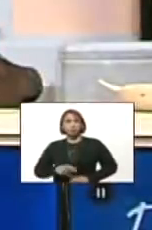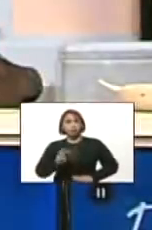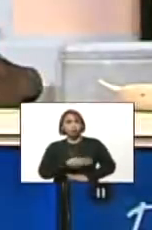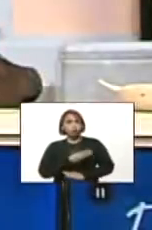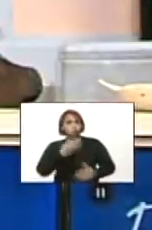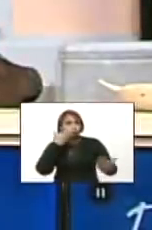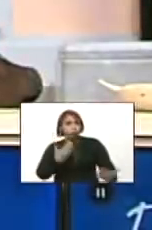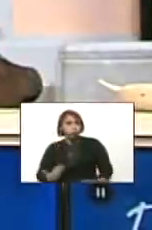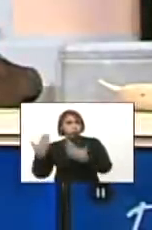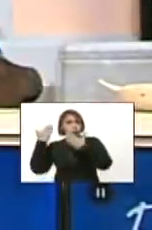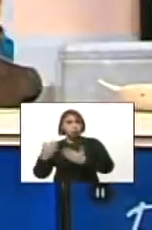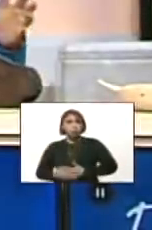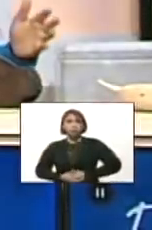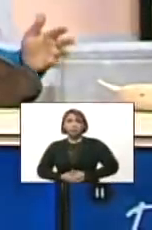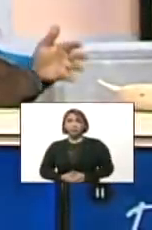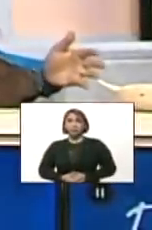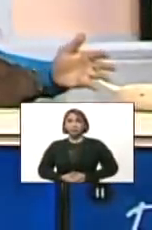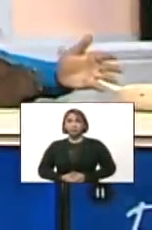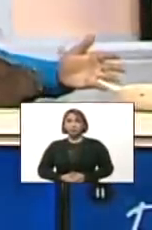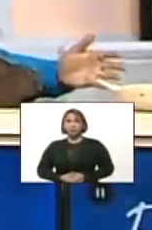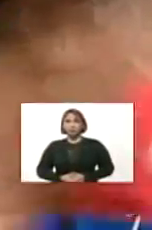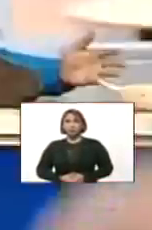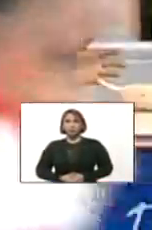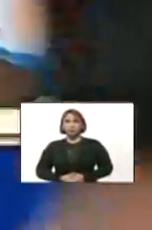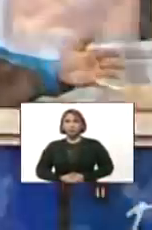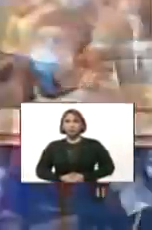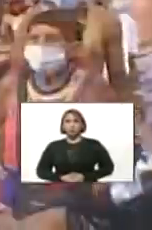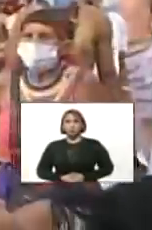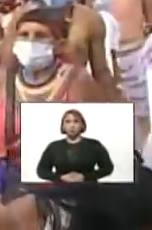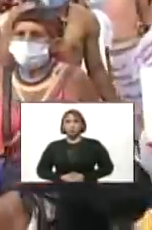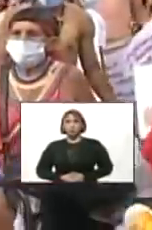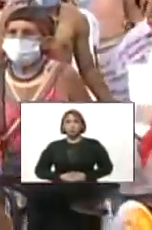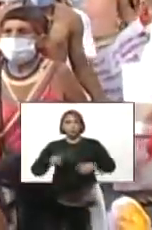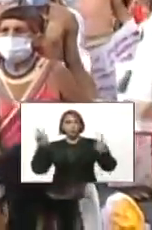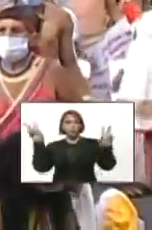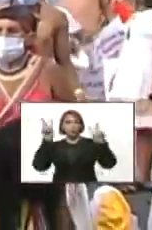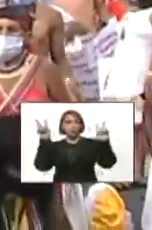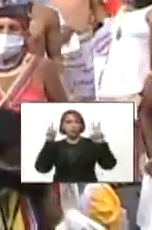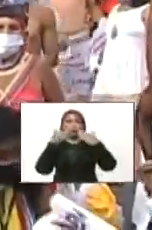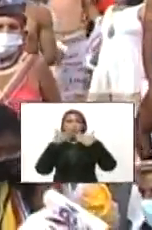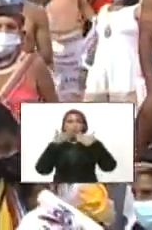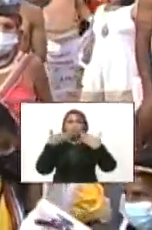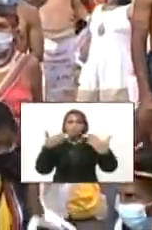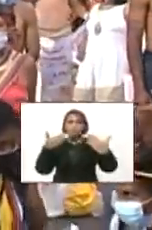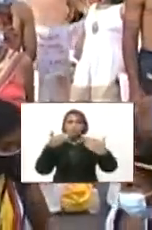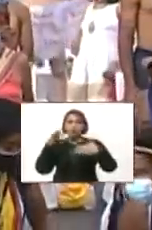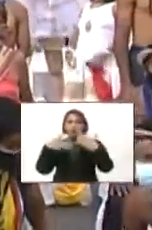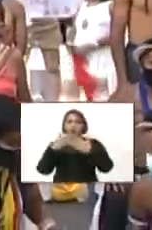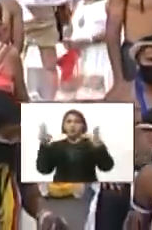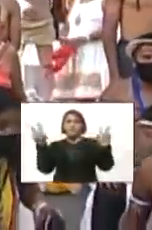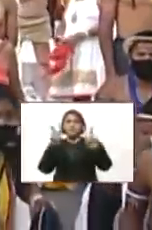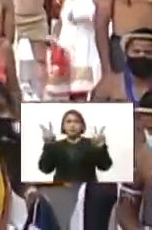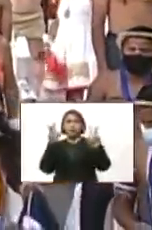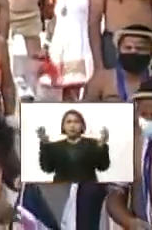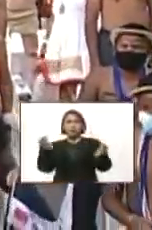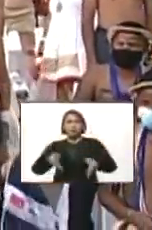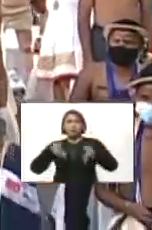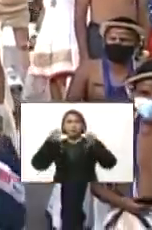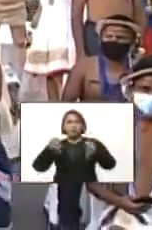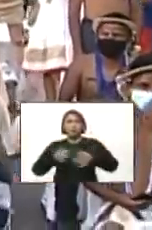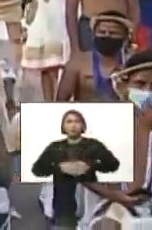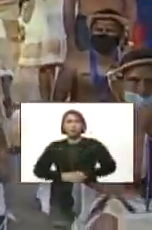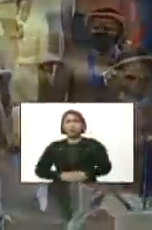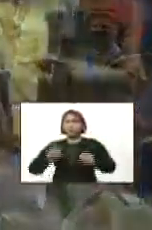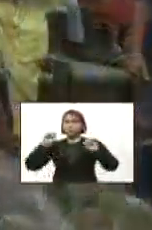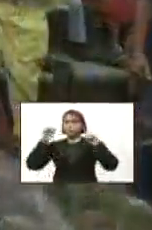¡Música! ¡Danza! Y victoria, muchas gracias. ¡Hasta la victoria siempre!